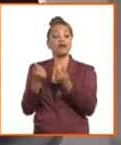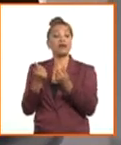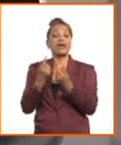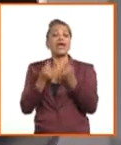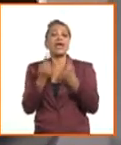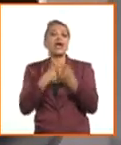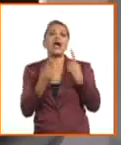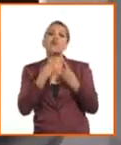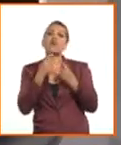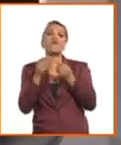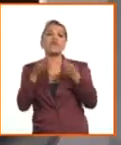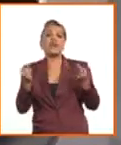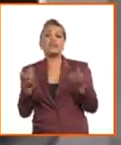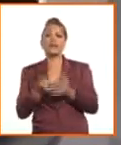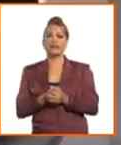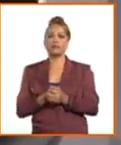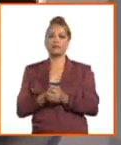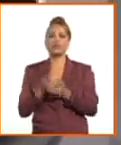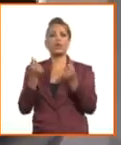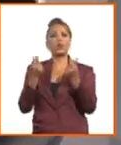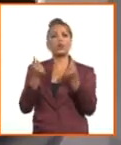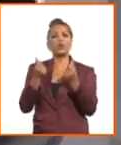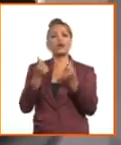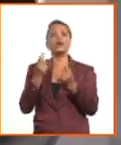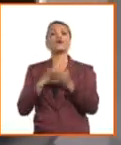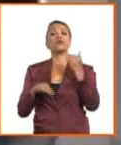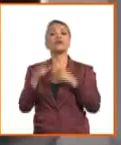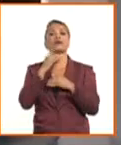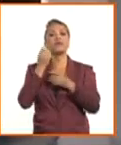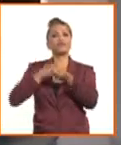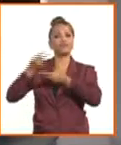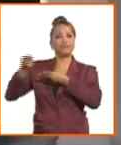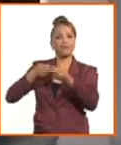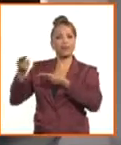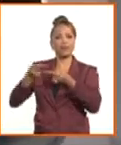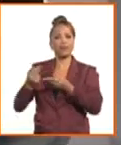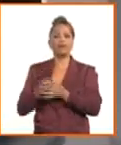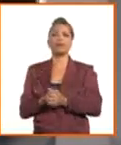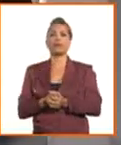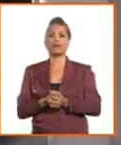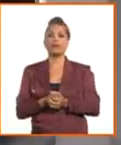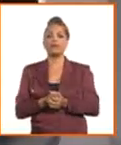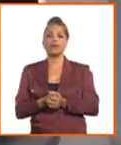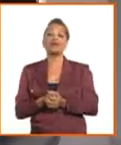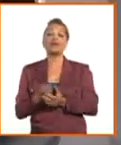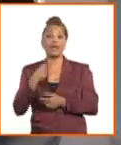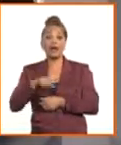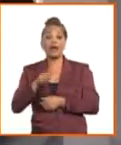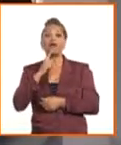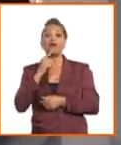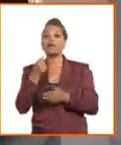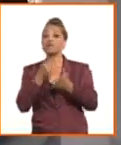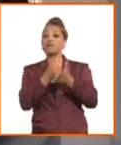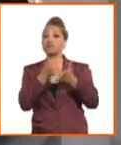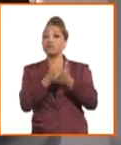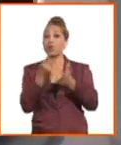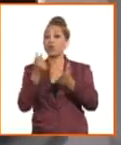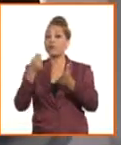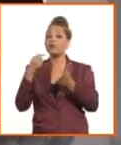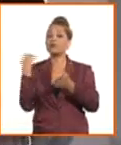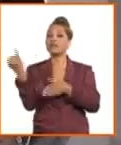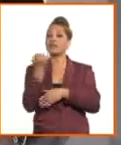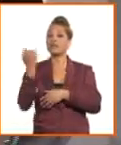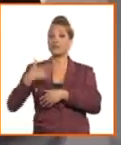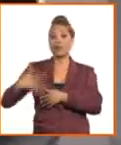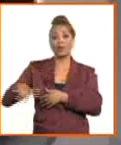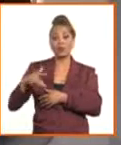economía nuestra es una economía abierta, una economía con un alto nivel de importación, una economía además que está enfrentando los incrementos de los precios internacionales, de